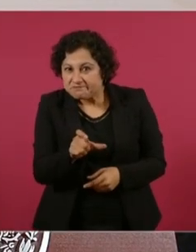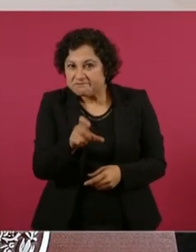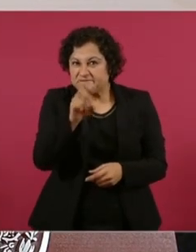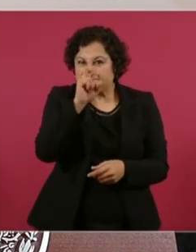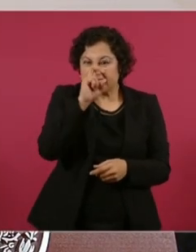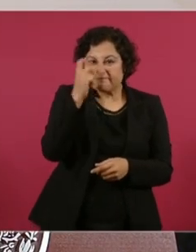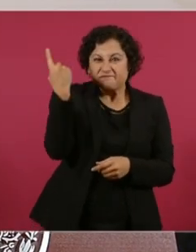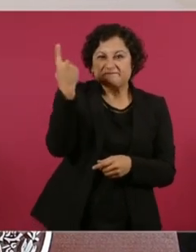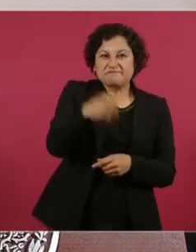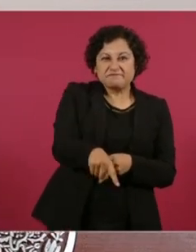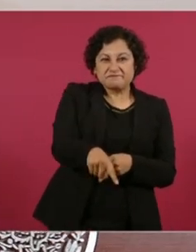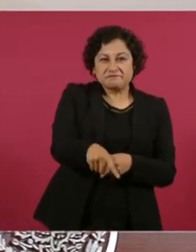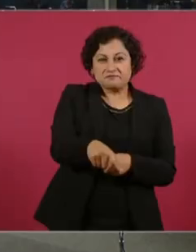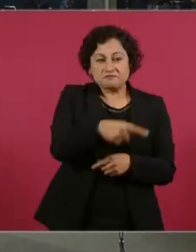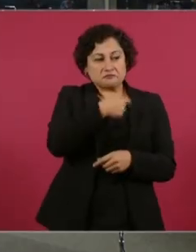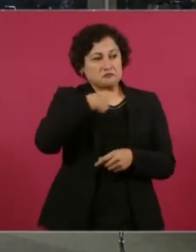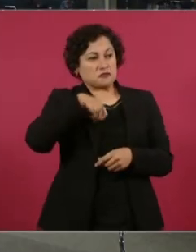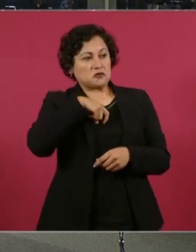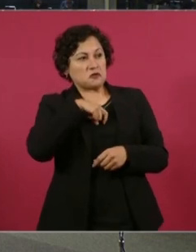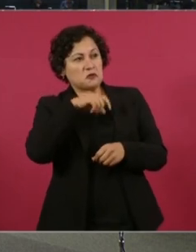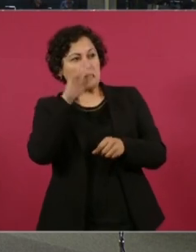¿A quién hemos reprimido?